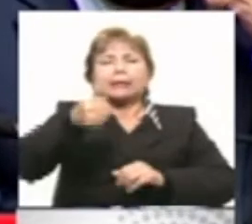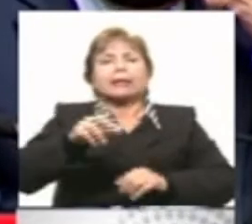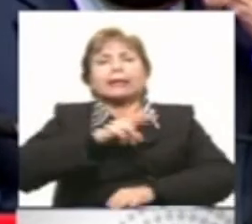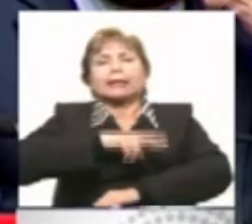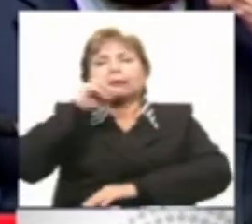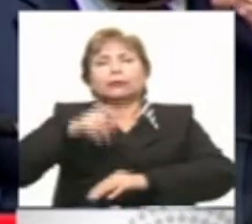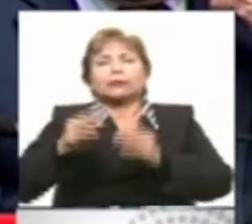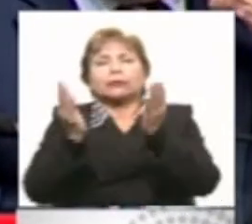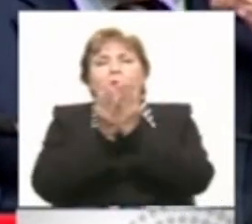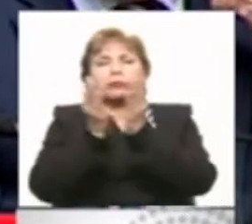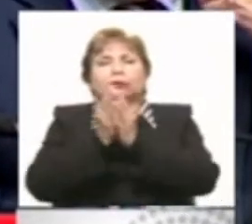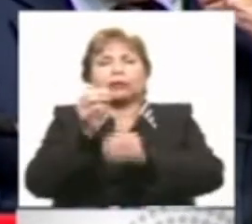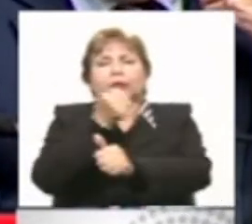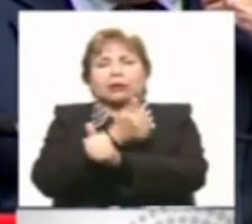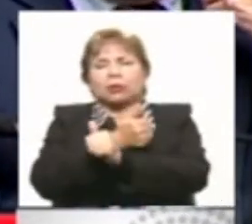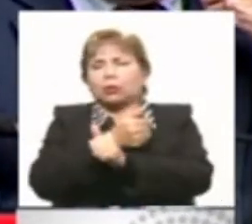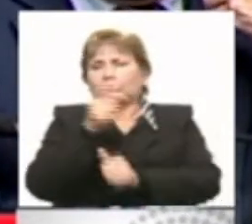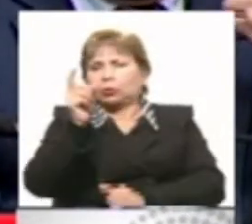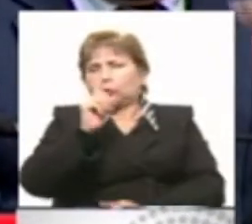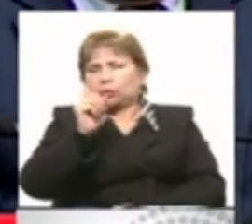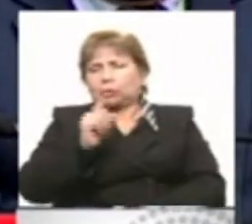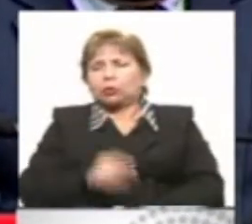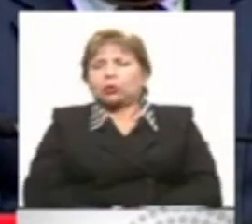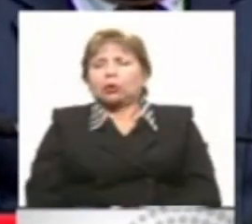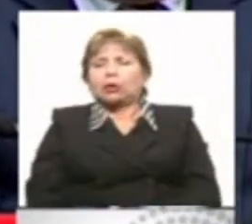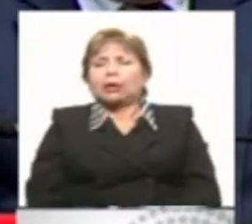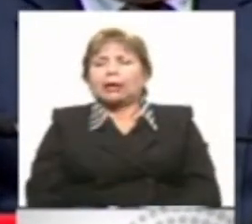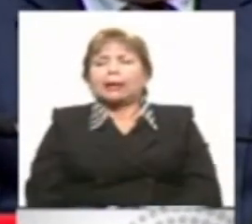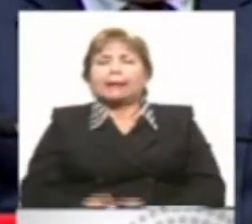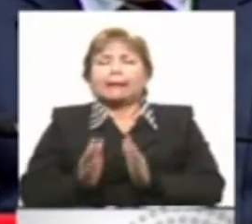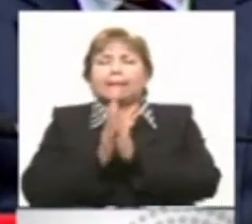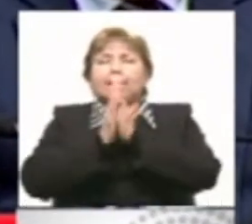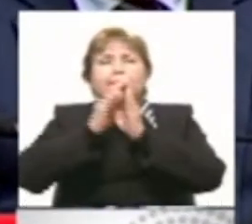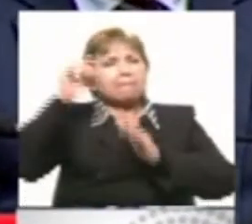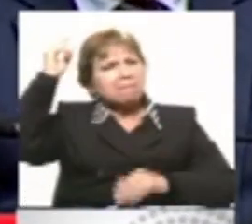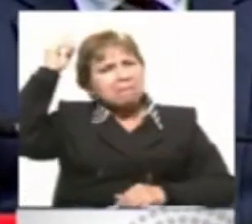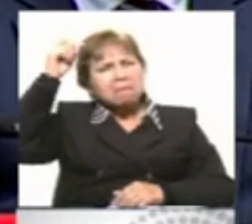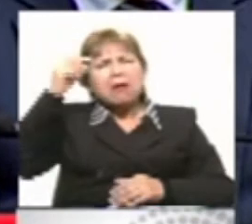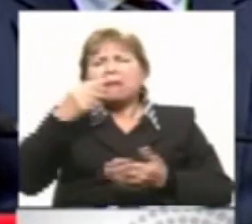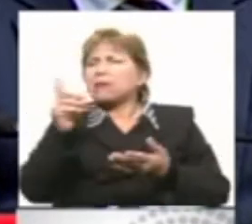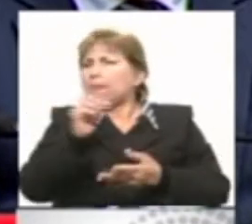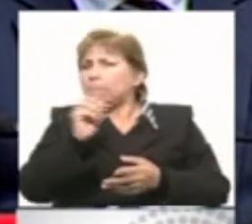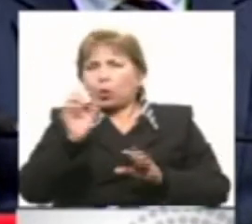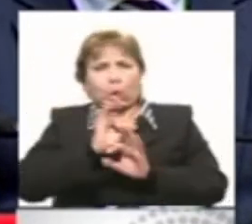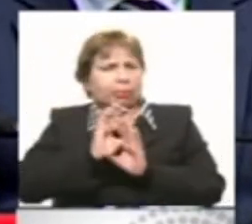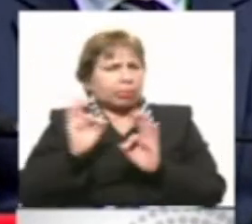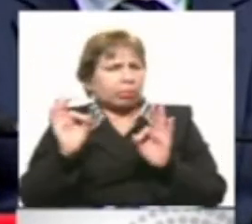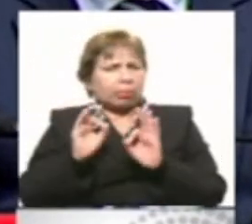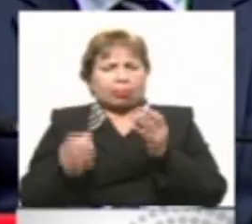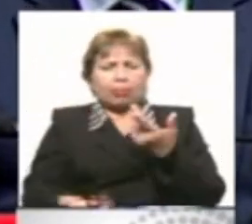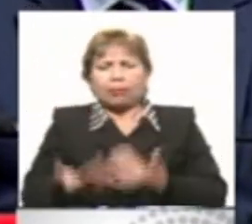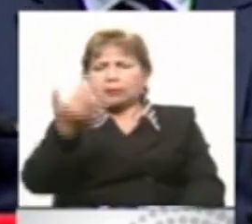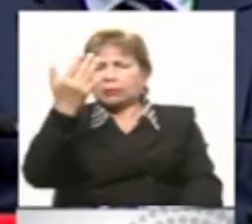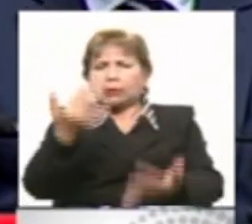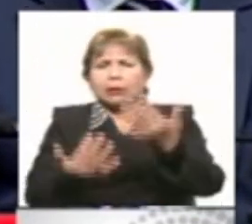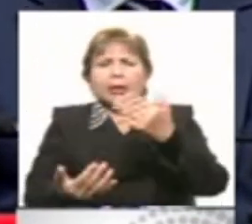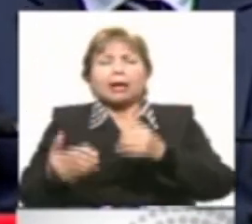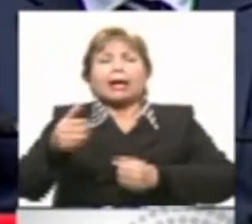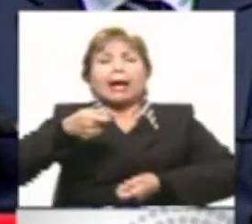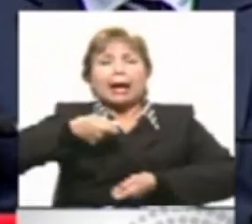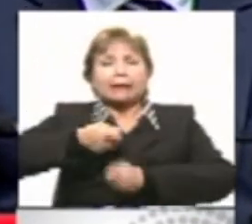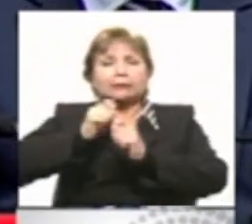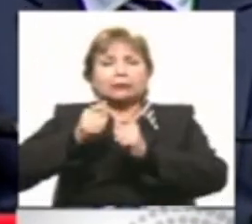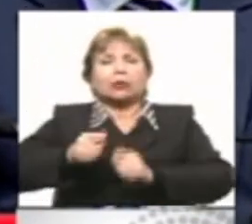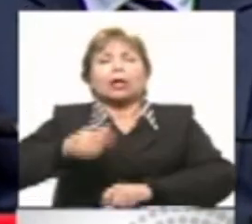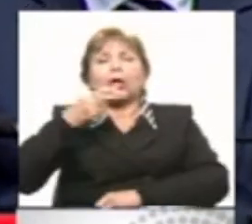Regional de Educación de Ayacucho, no. El ángel tampoco incendió el local de Acción Popular